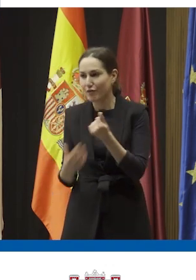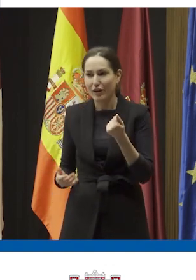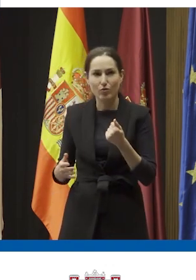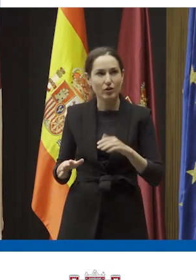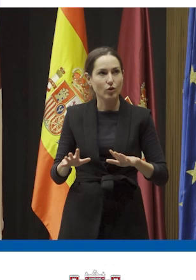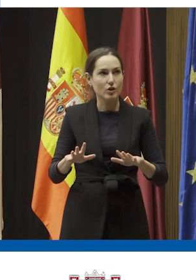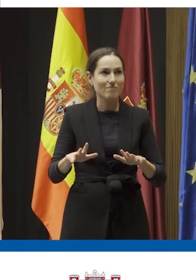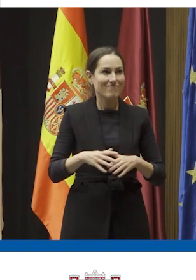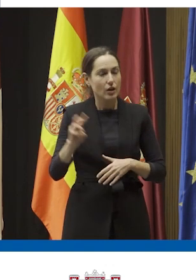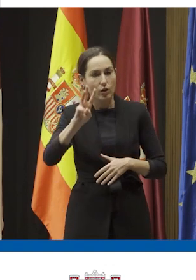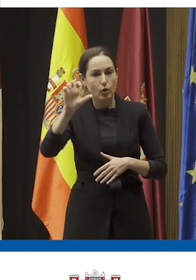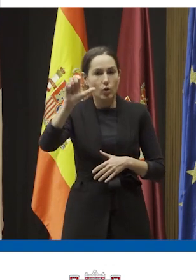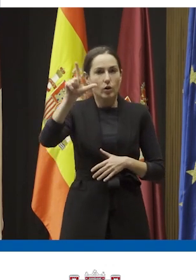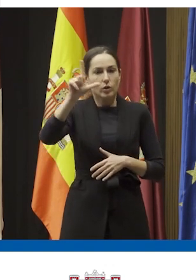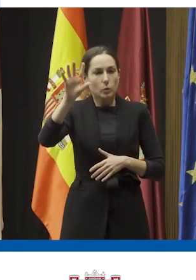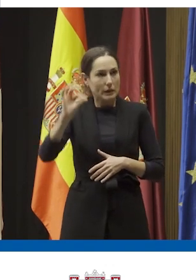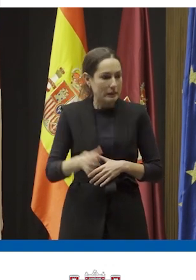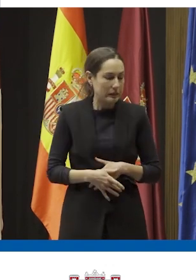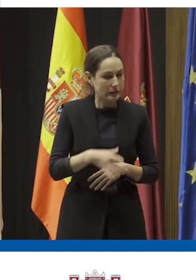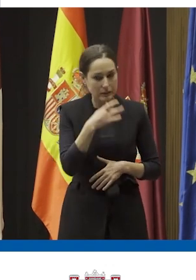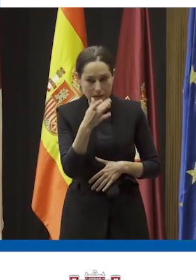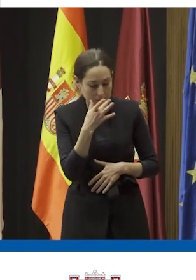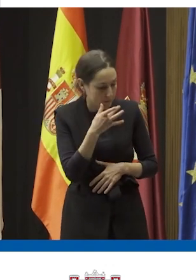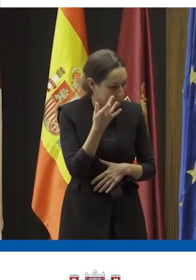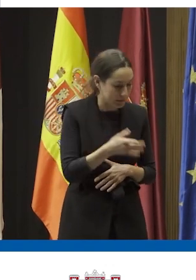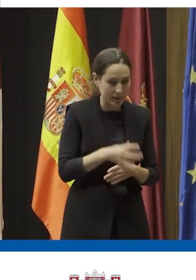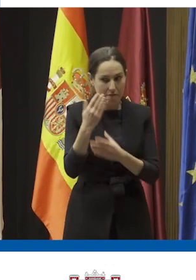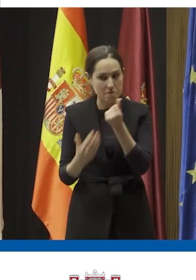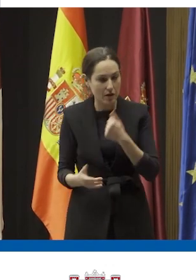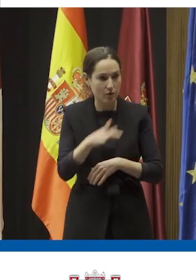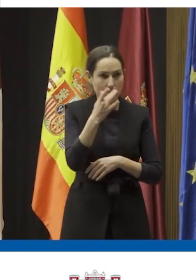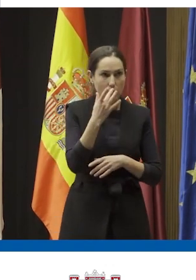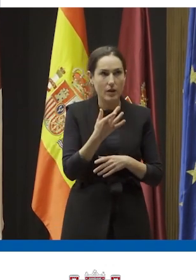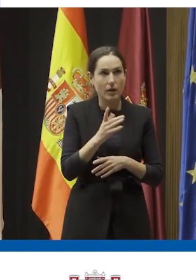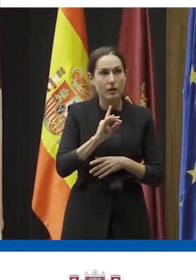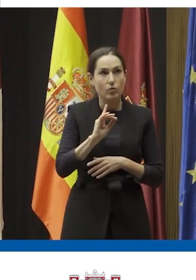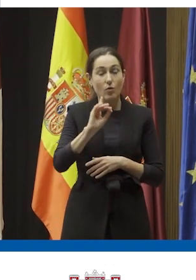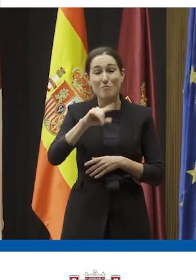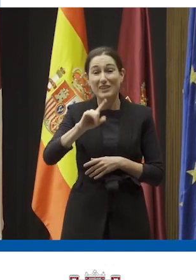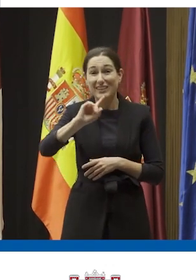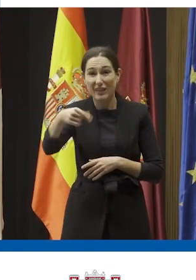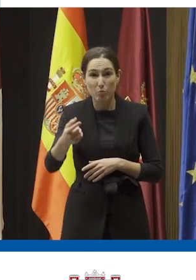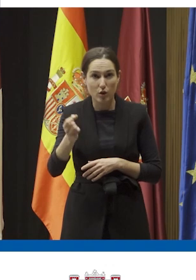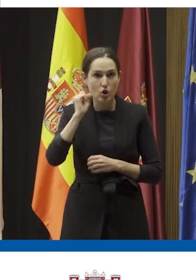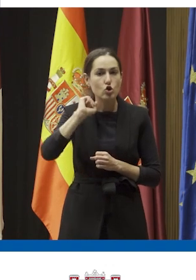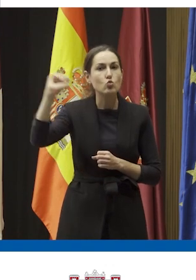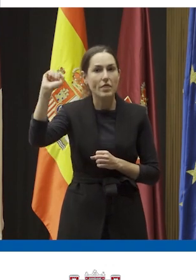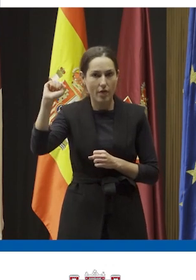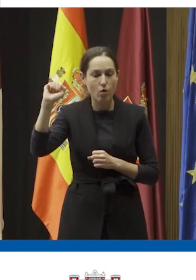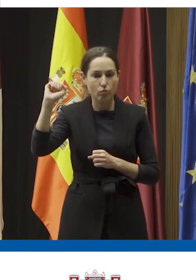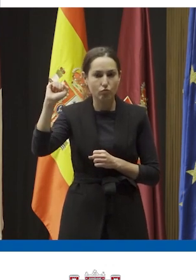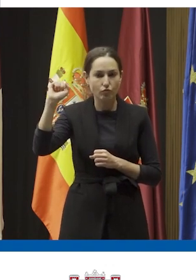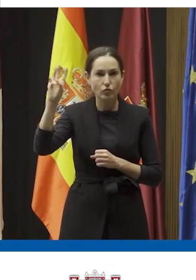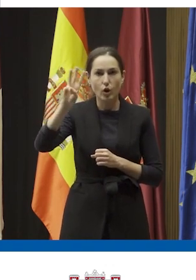retiró con el ridículo de haberlo hecho en público y pocos meses más tarde se suicidó. Horace